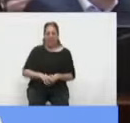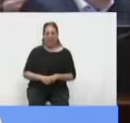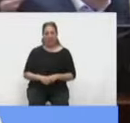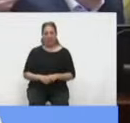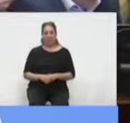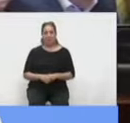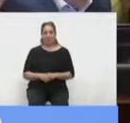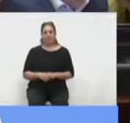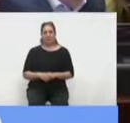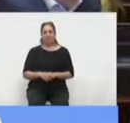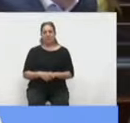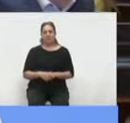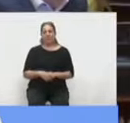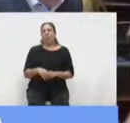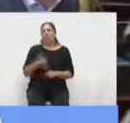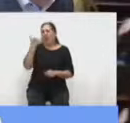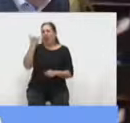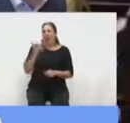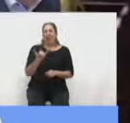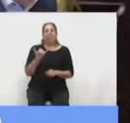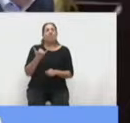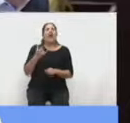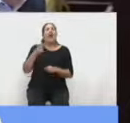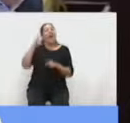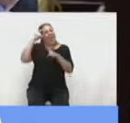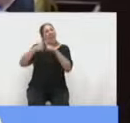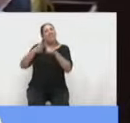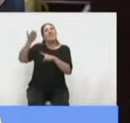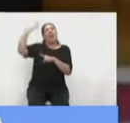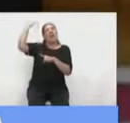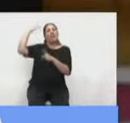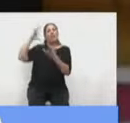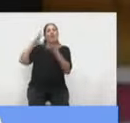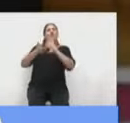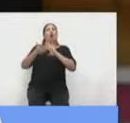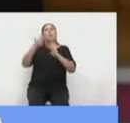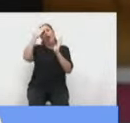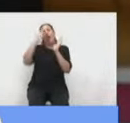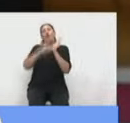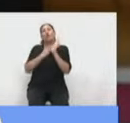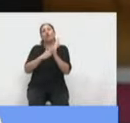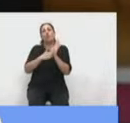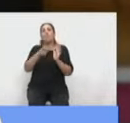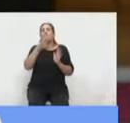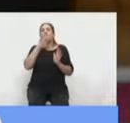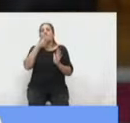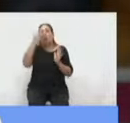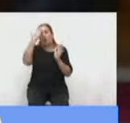interpretar los detalles de lo que anunció, evidentemente,